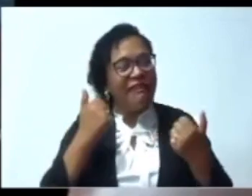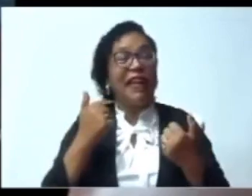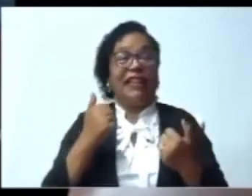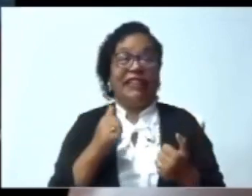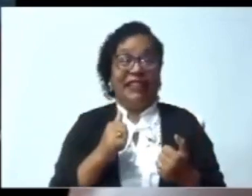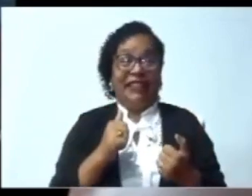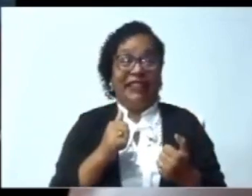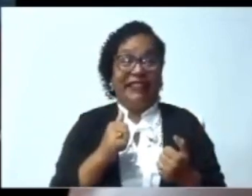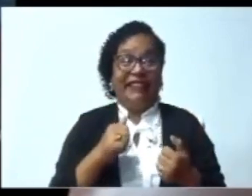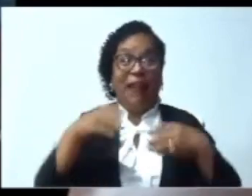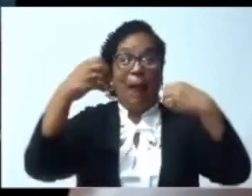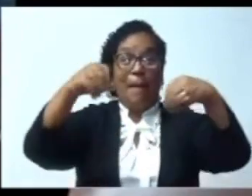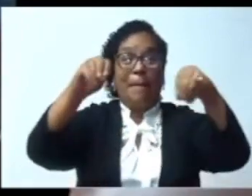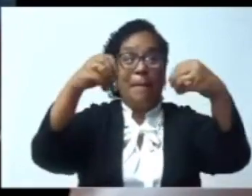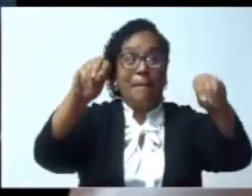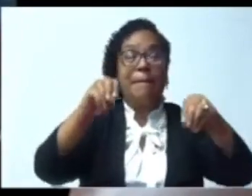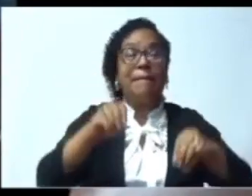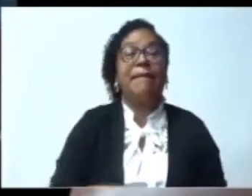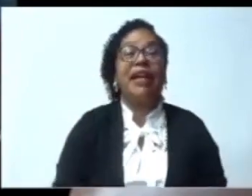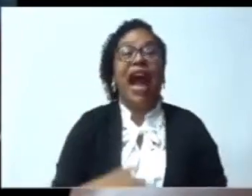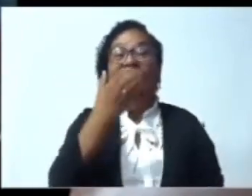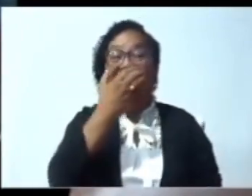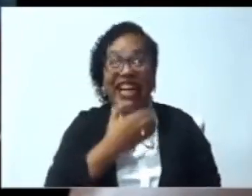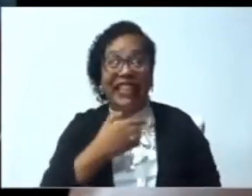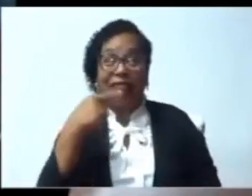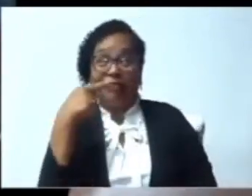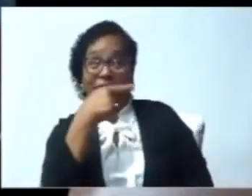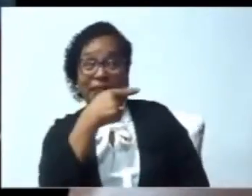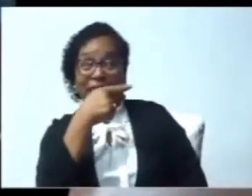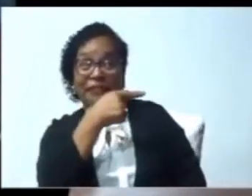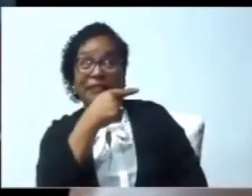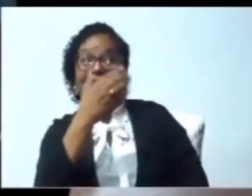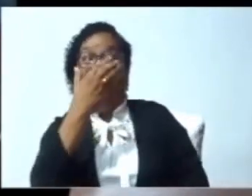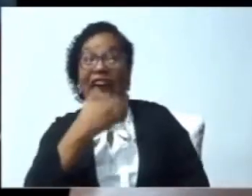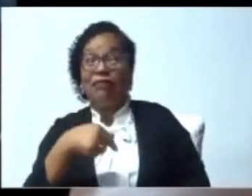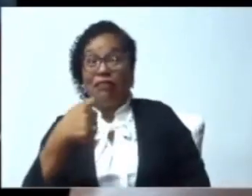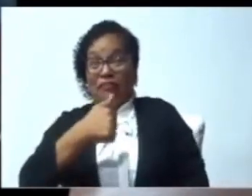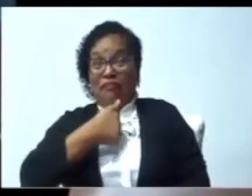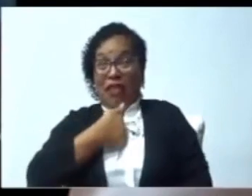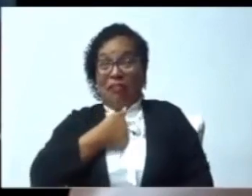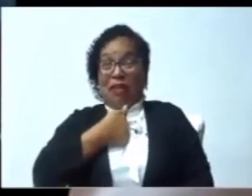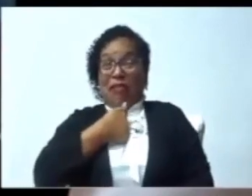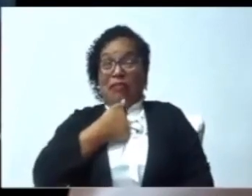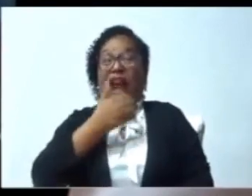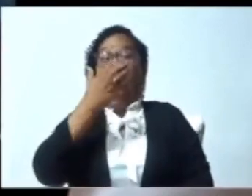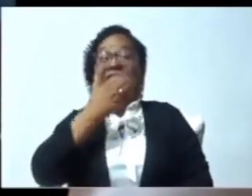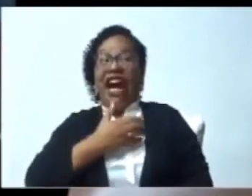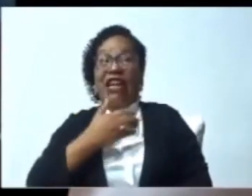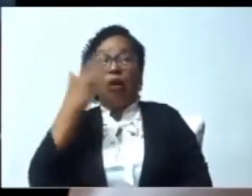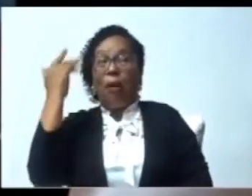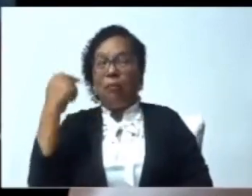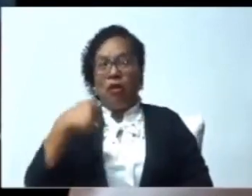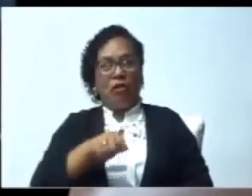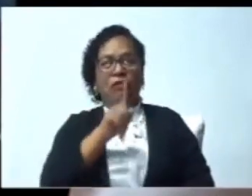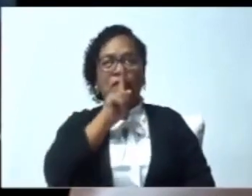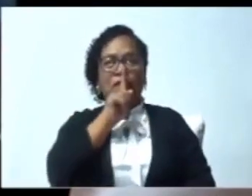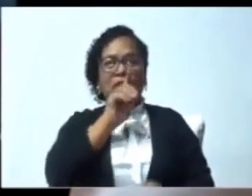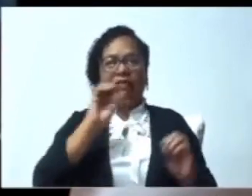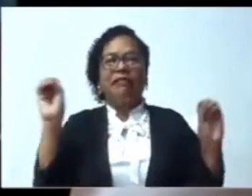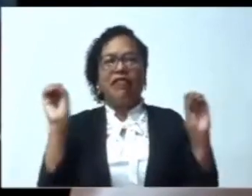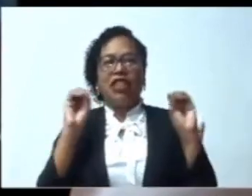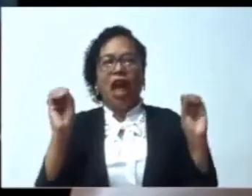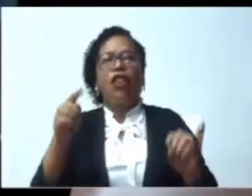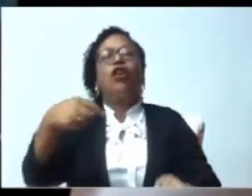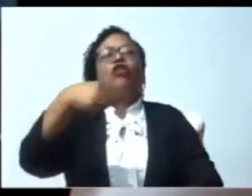mañana. Y nada, este mango que está aquí, me lo voy a comer yo, porque nadie hizo silencio cuando yo iba a hablar, y me lo voy a